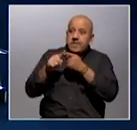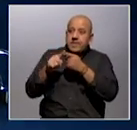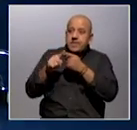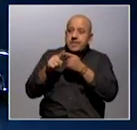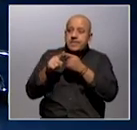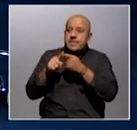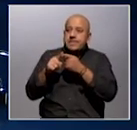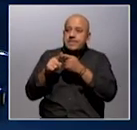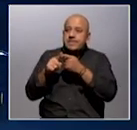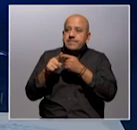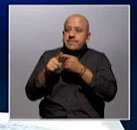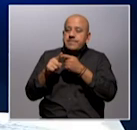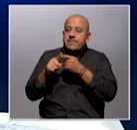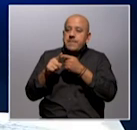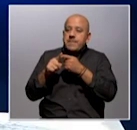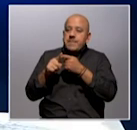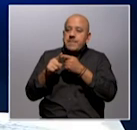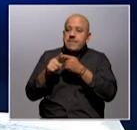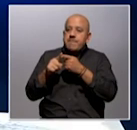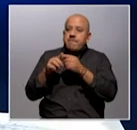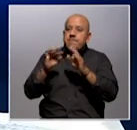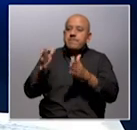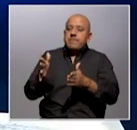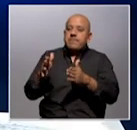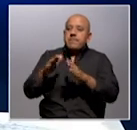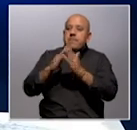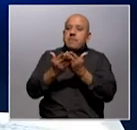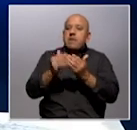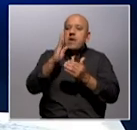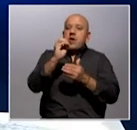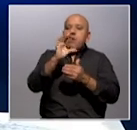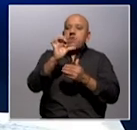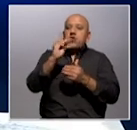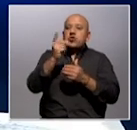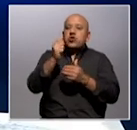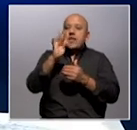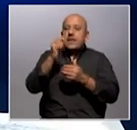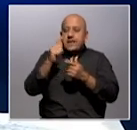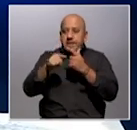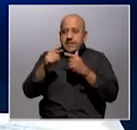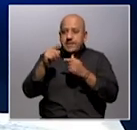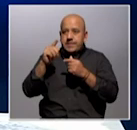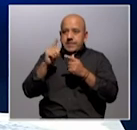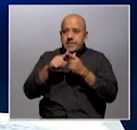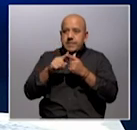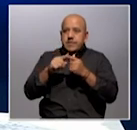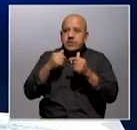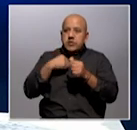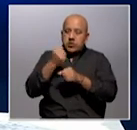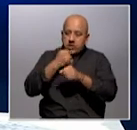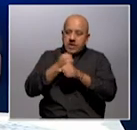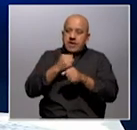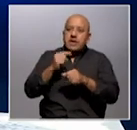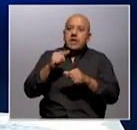vuelo las contratapas de posdata por ejemplo aquellas bueno yo trabajo en postas